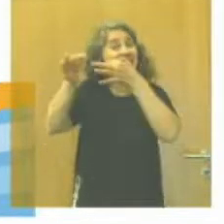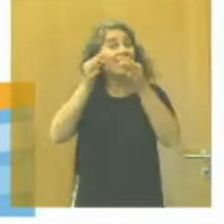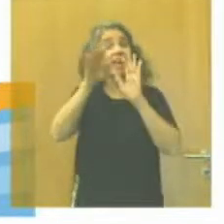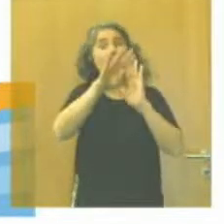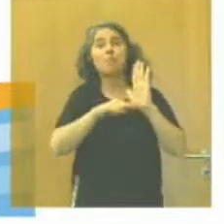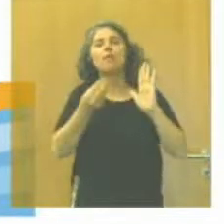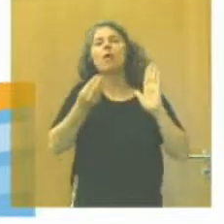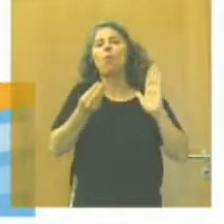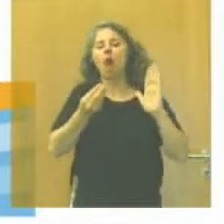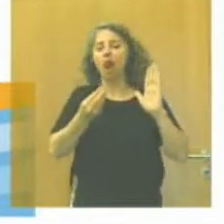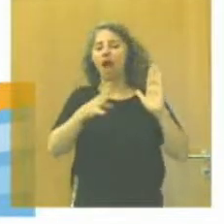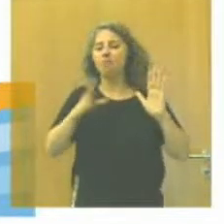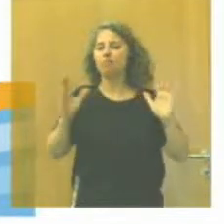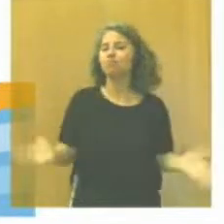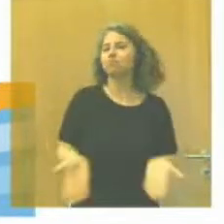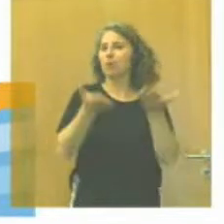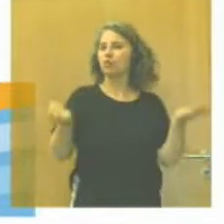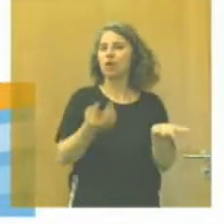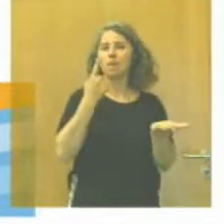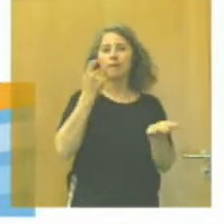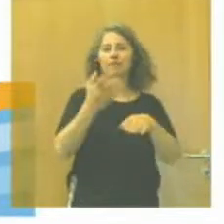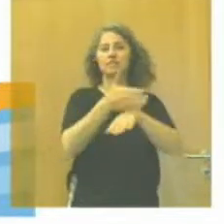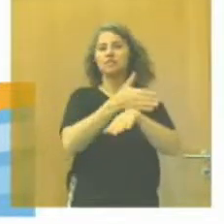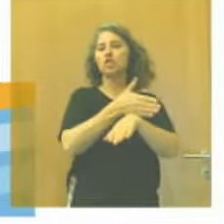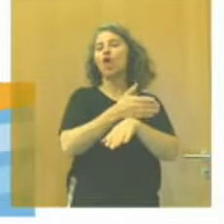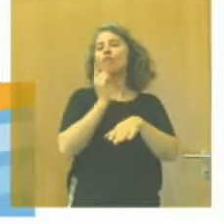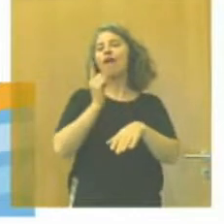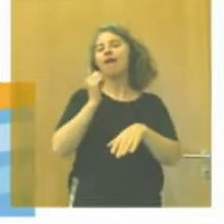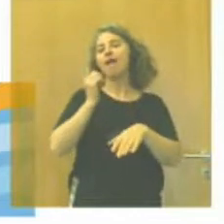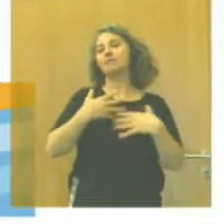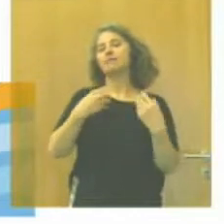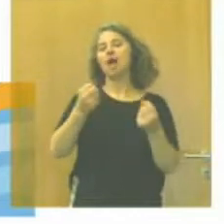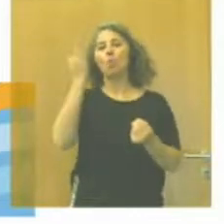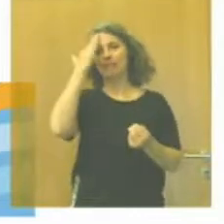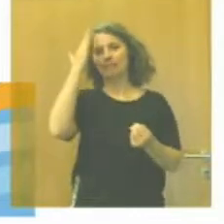programa se incluye la promoción y la prevención de salud mental.